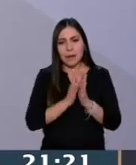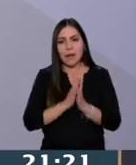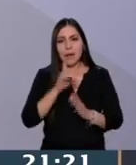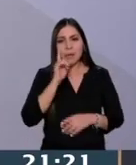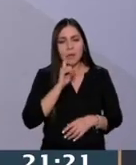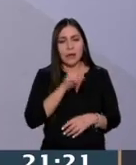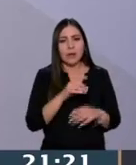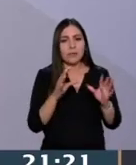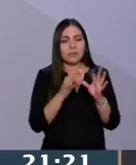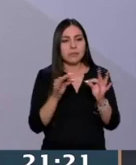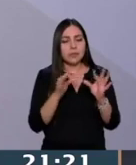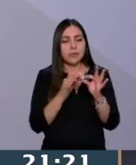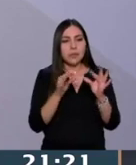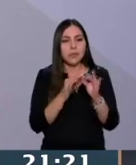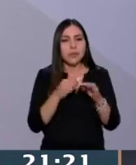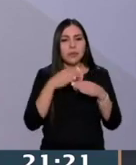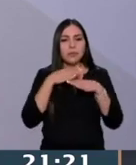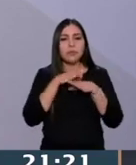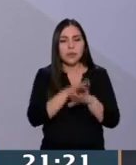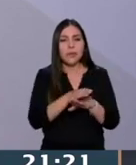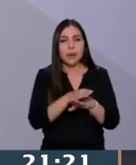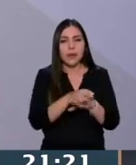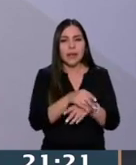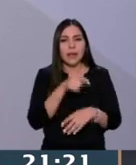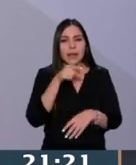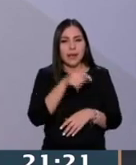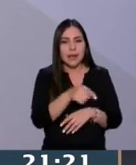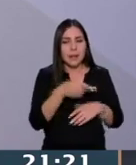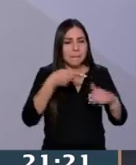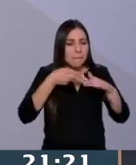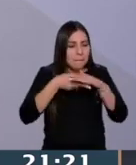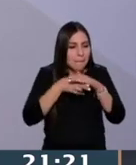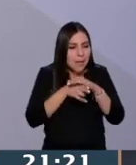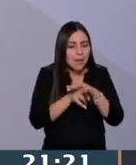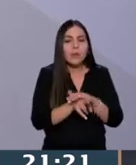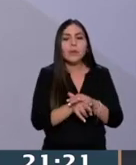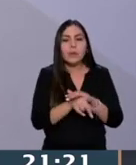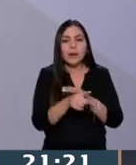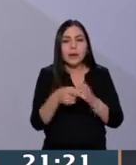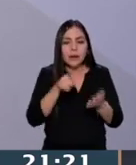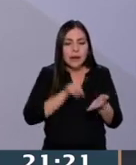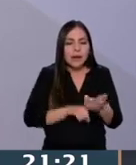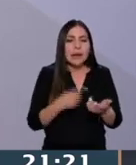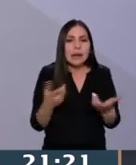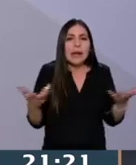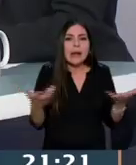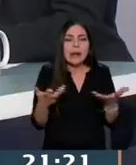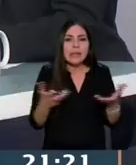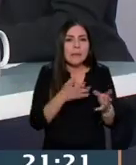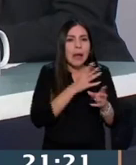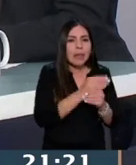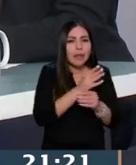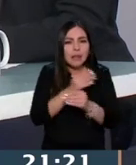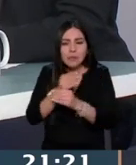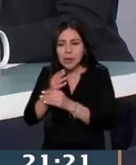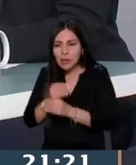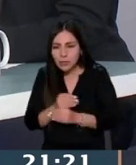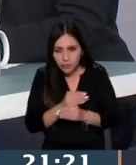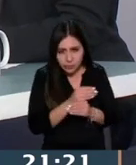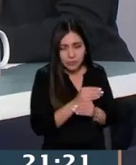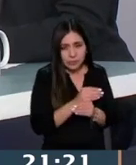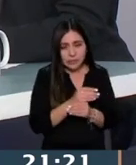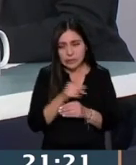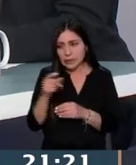habló del mantenimiento de lo que se ha hecho en el metro, lo que no están diciendo los